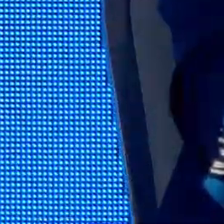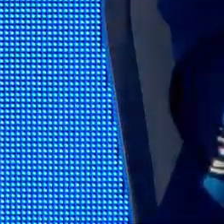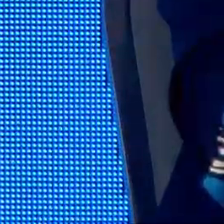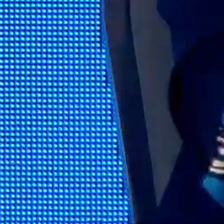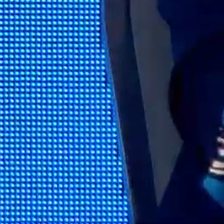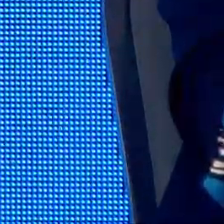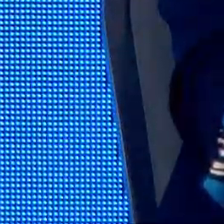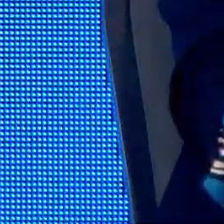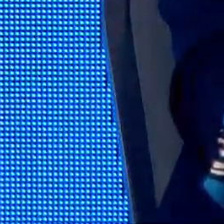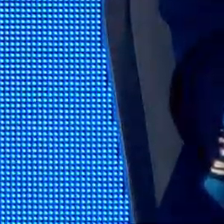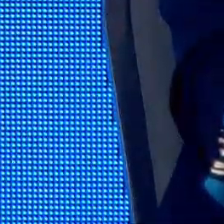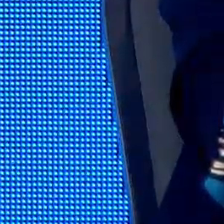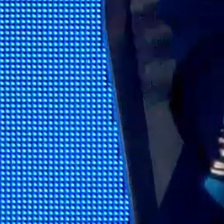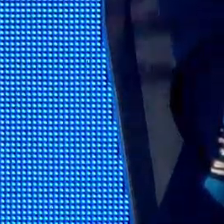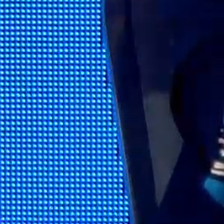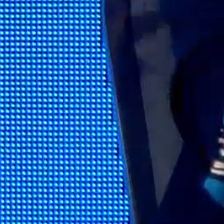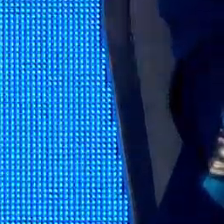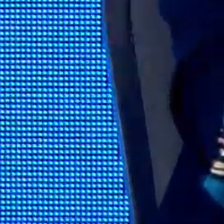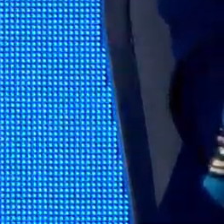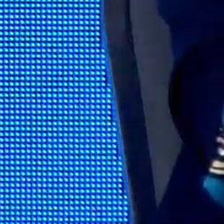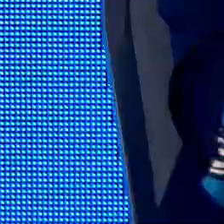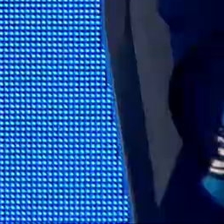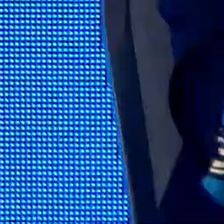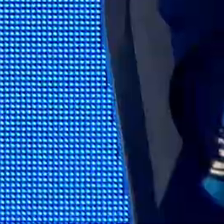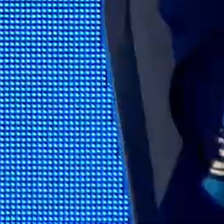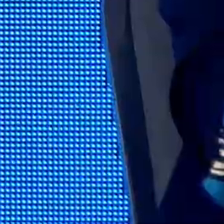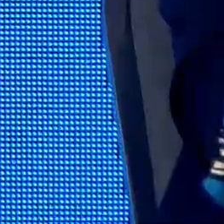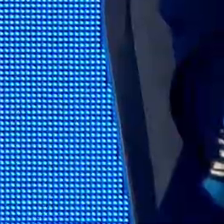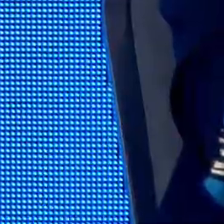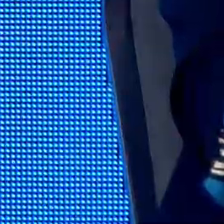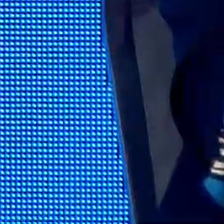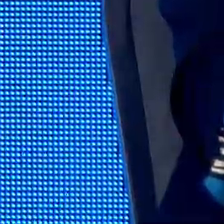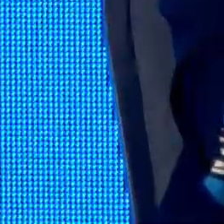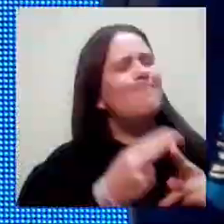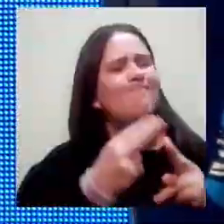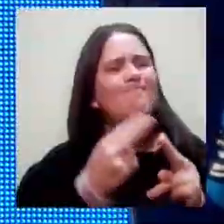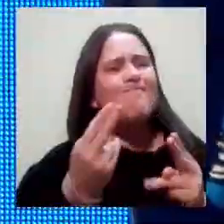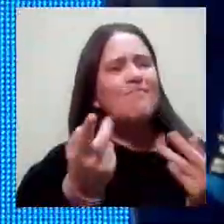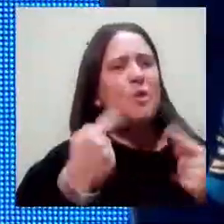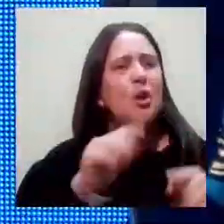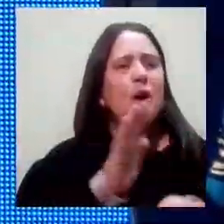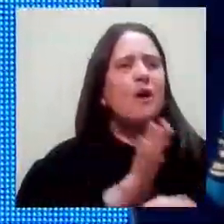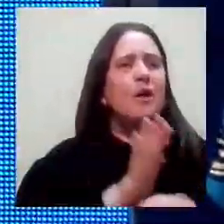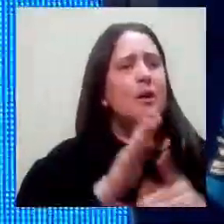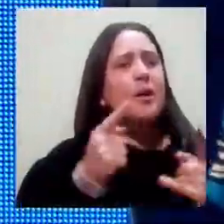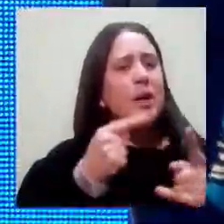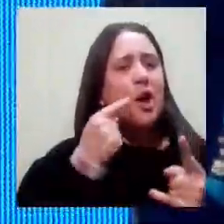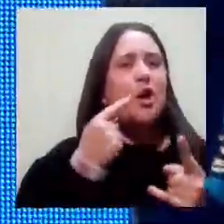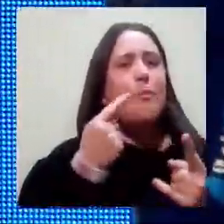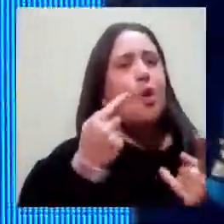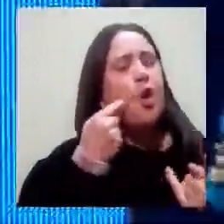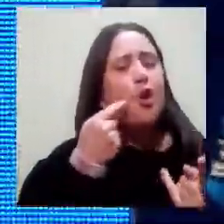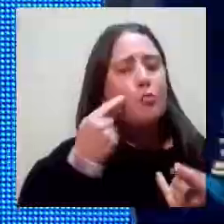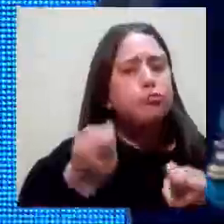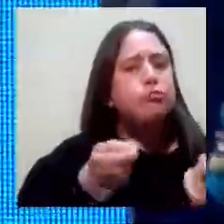son, que es que existe como un, no sé cómo llamarle, como dogma o eslogan o moto, que es leer